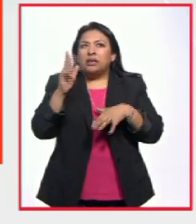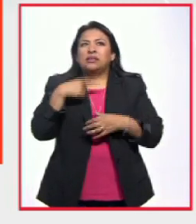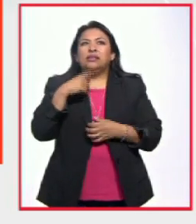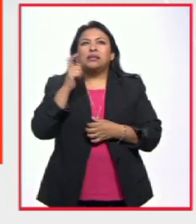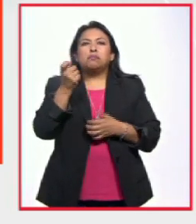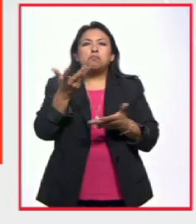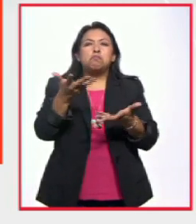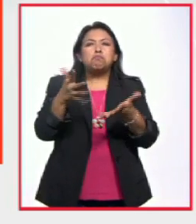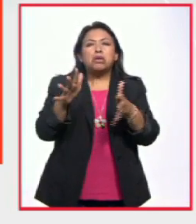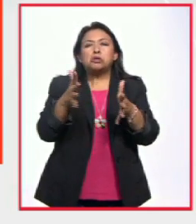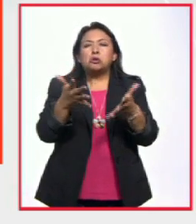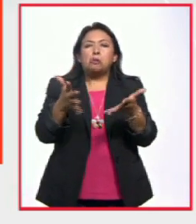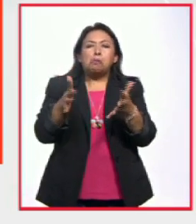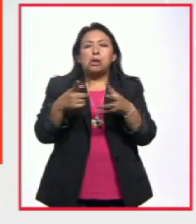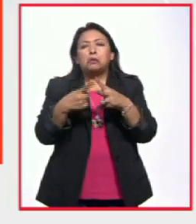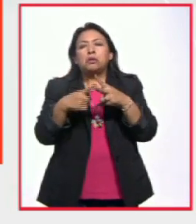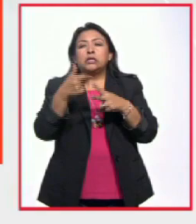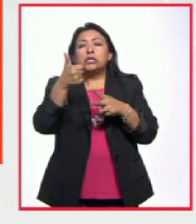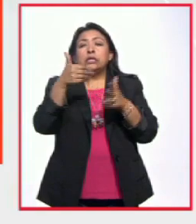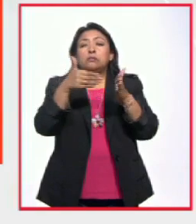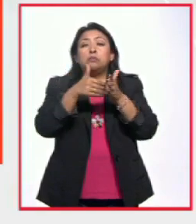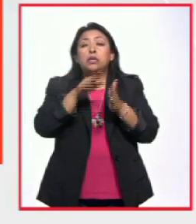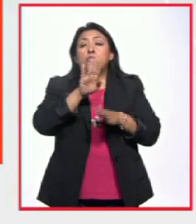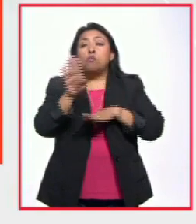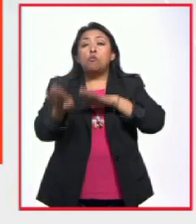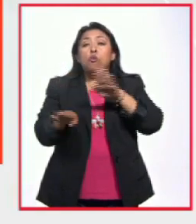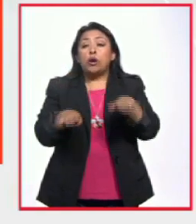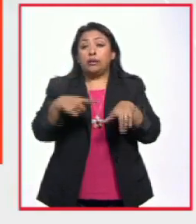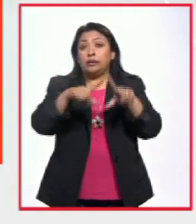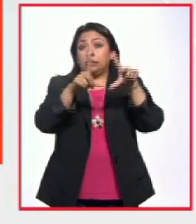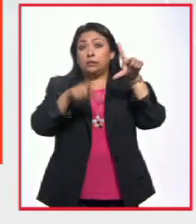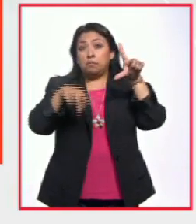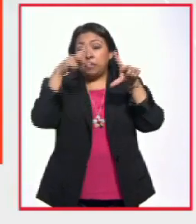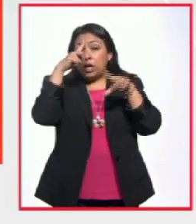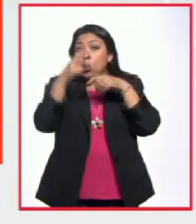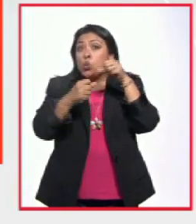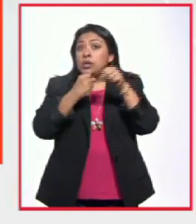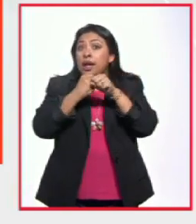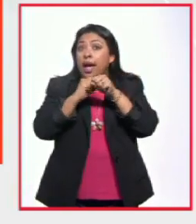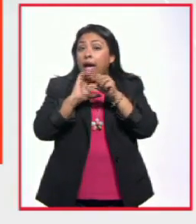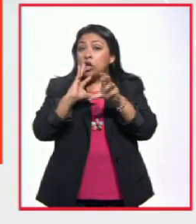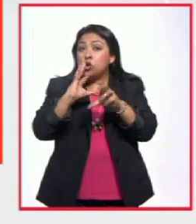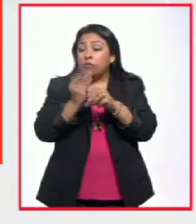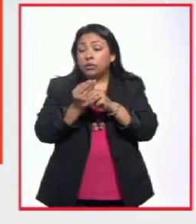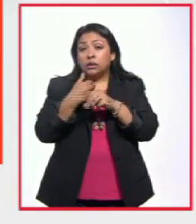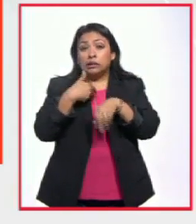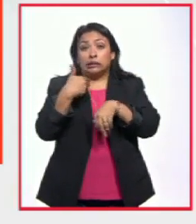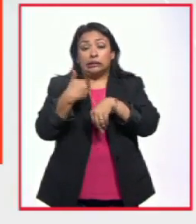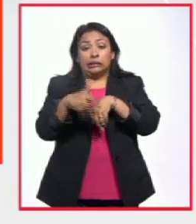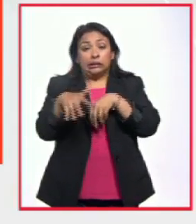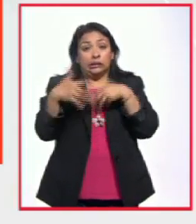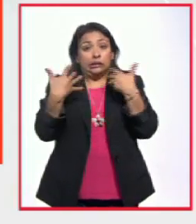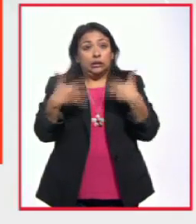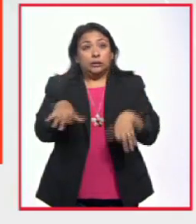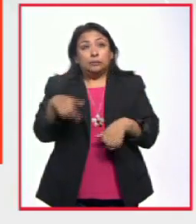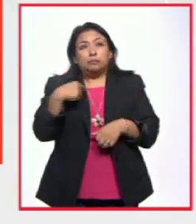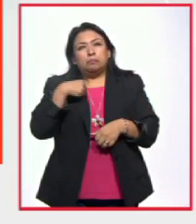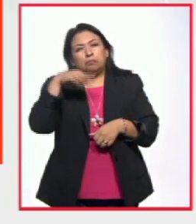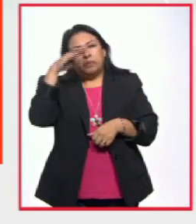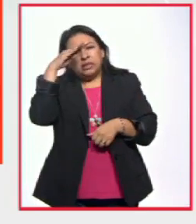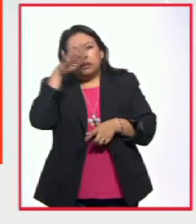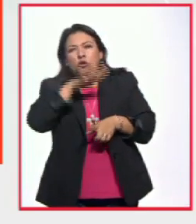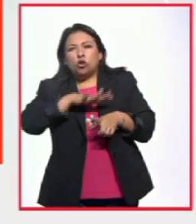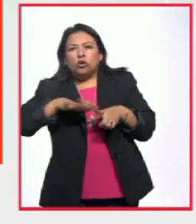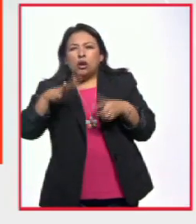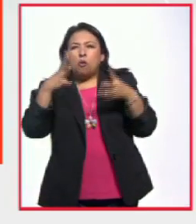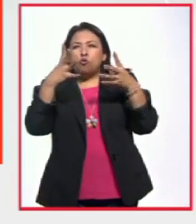son alrededor de 6.000 muertes tan solo en nuestro país al año. Entonces, es una cifra que, si la ponemos en el contexto de